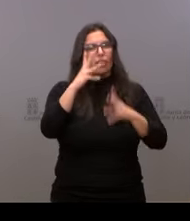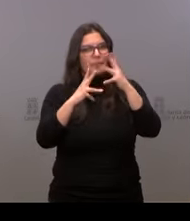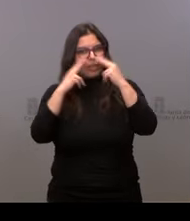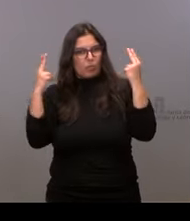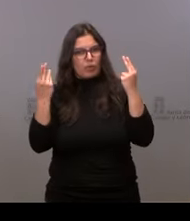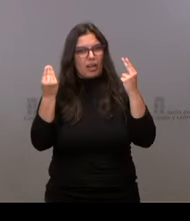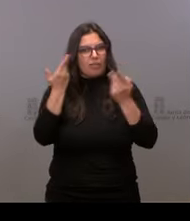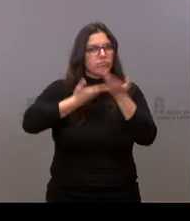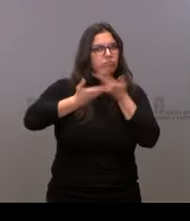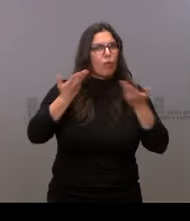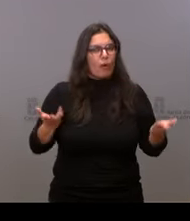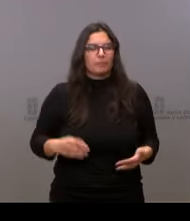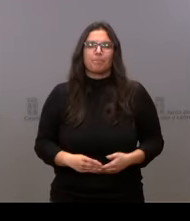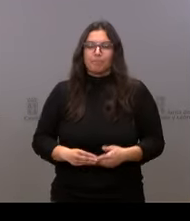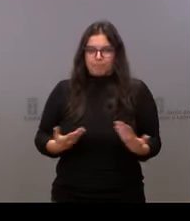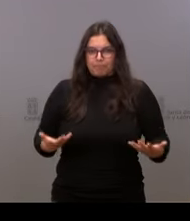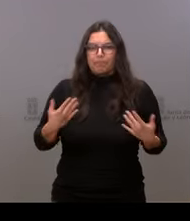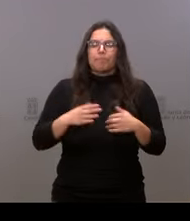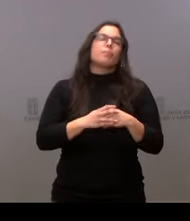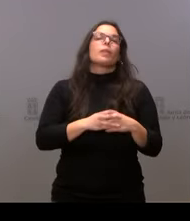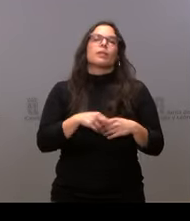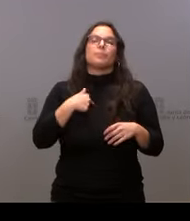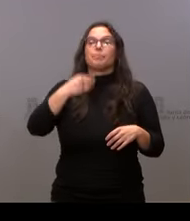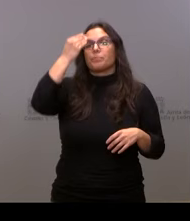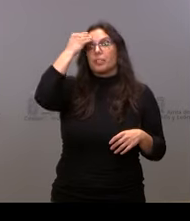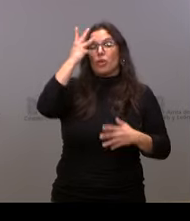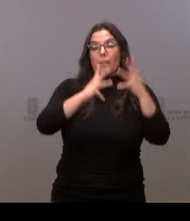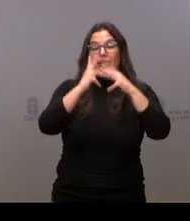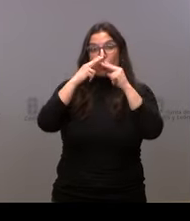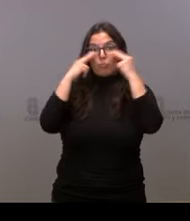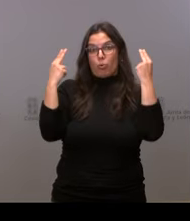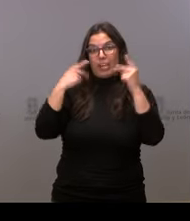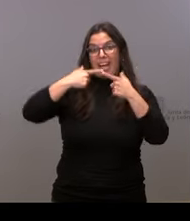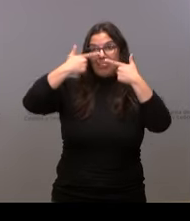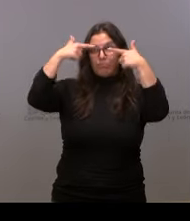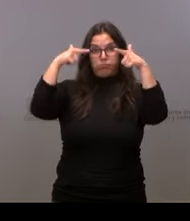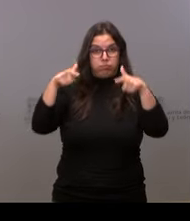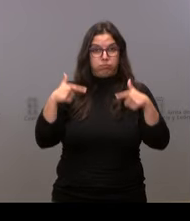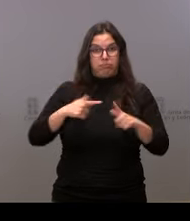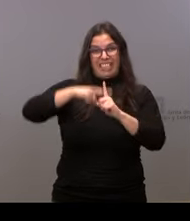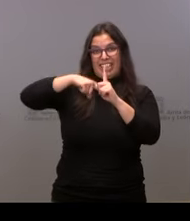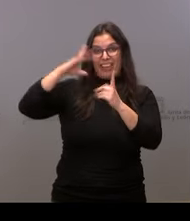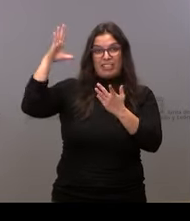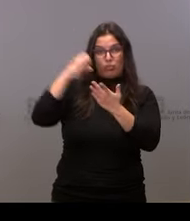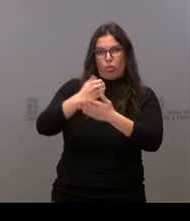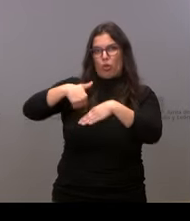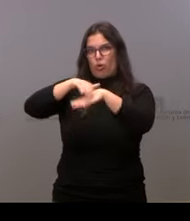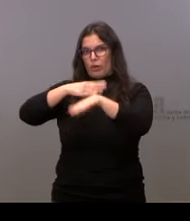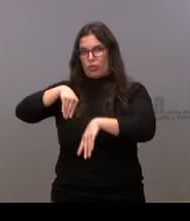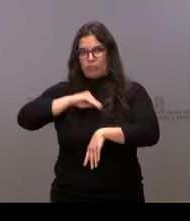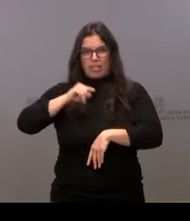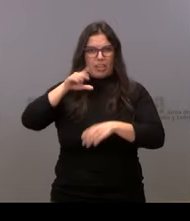sí bueno yo creo que hay todas las administraciones yo creo que la fortaleza de este plan es el